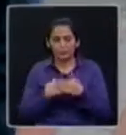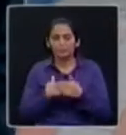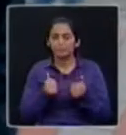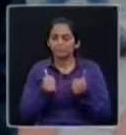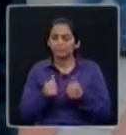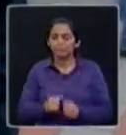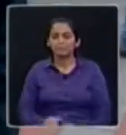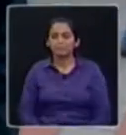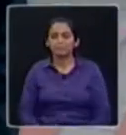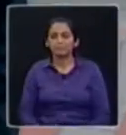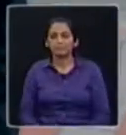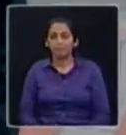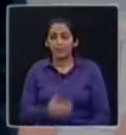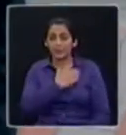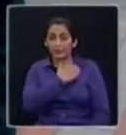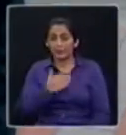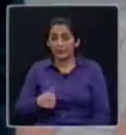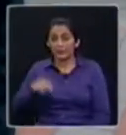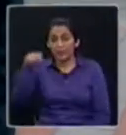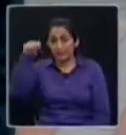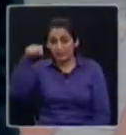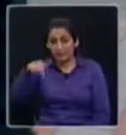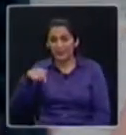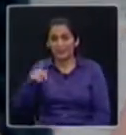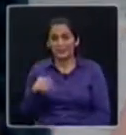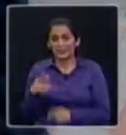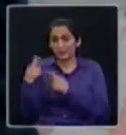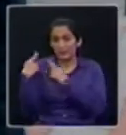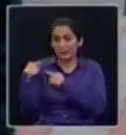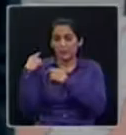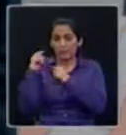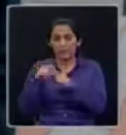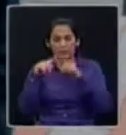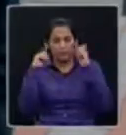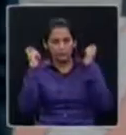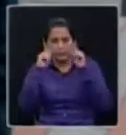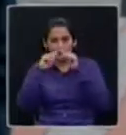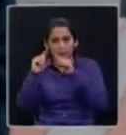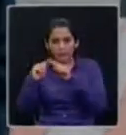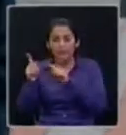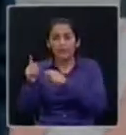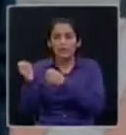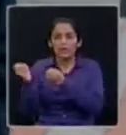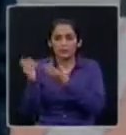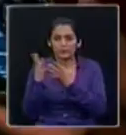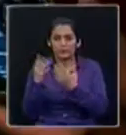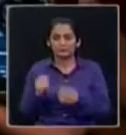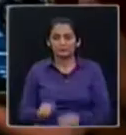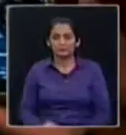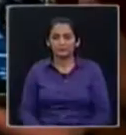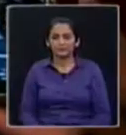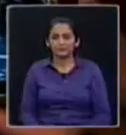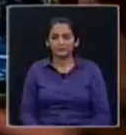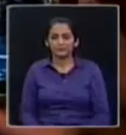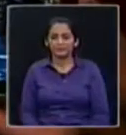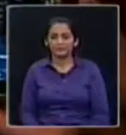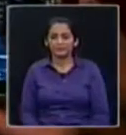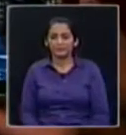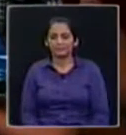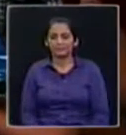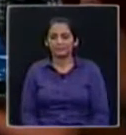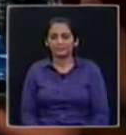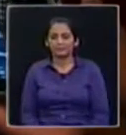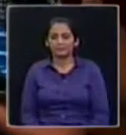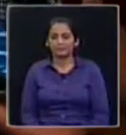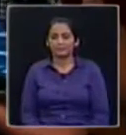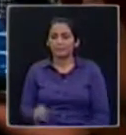la presidenta del Comité Permanente de Festejos, la ingeniera Ruth Caldas. A eso de las 14 horas, vía